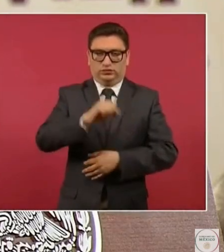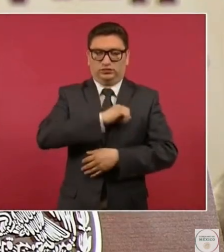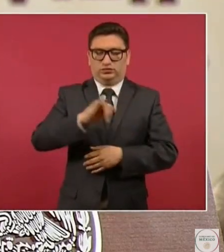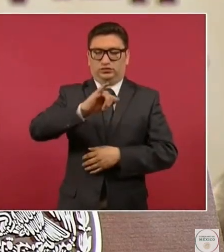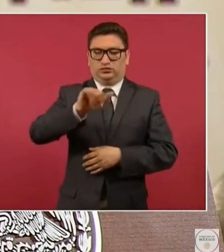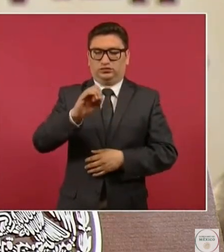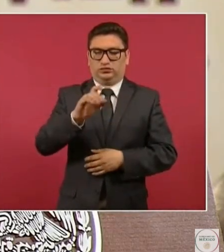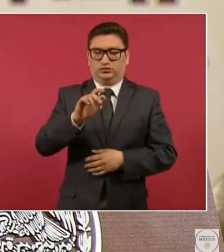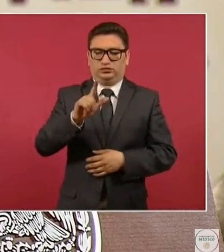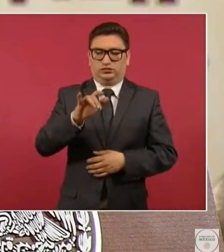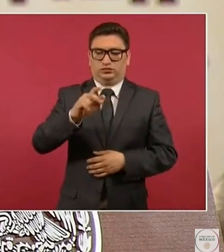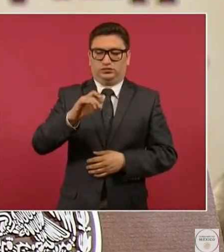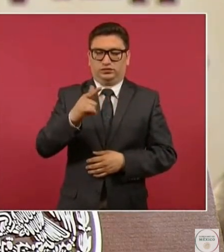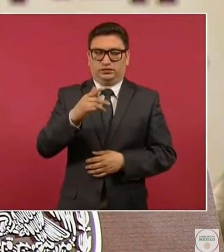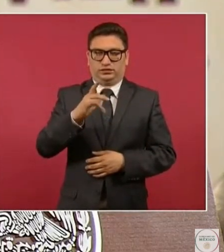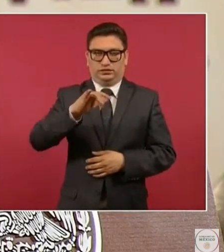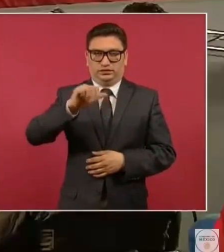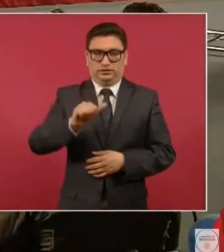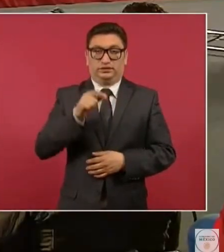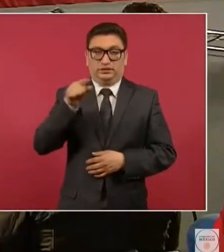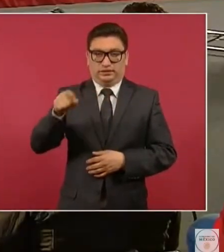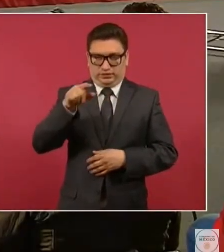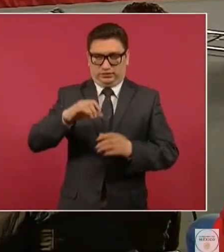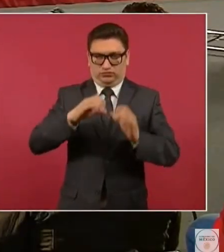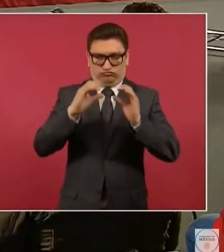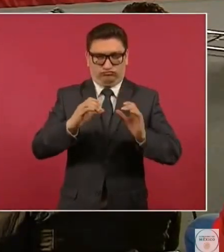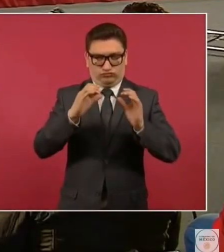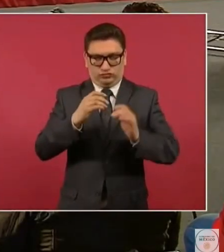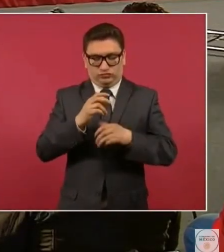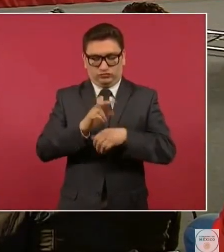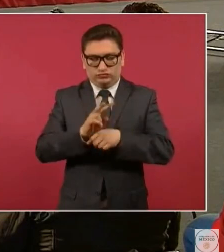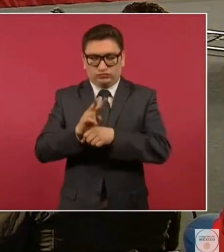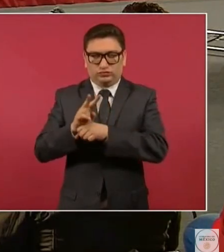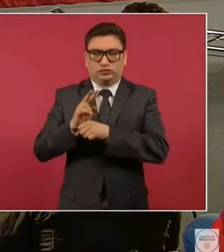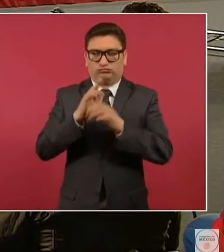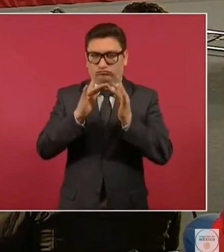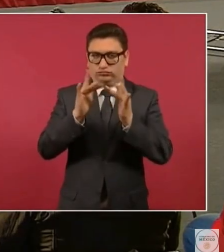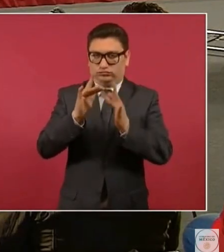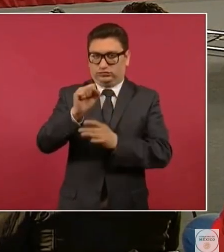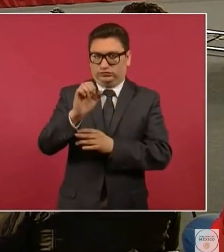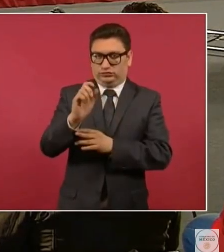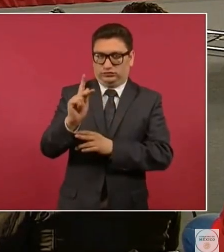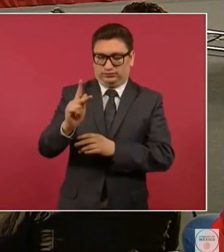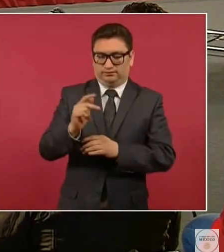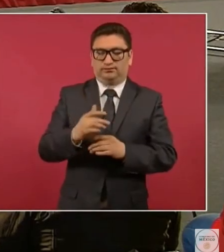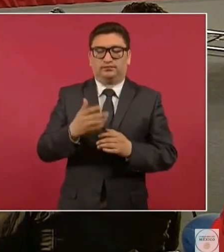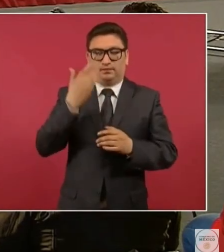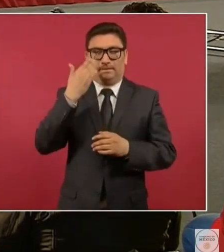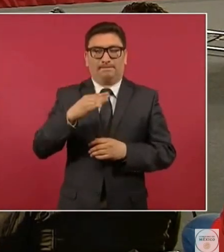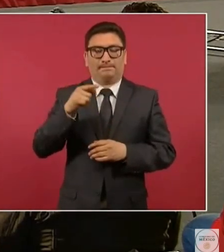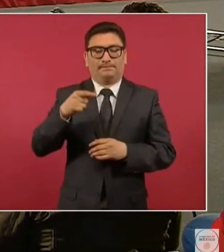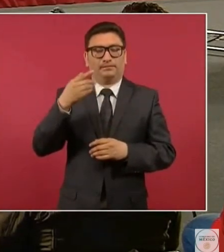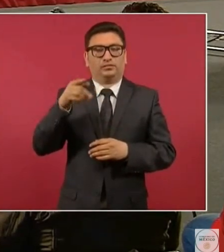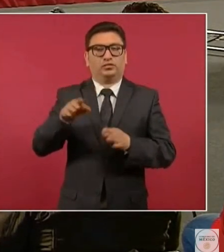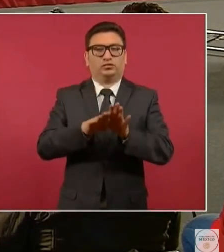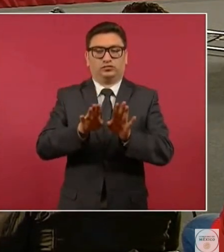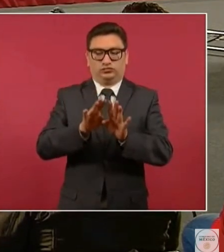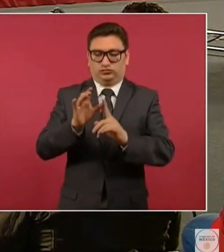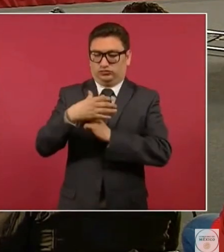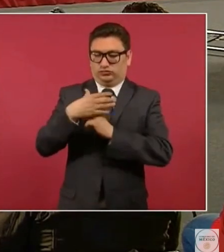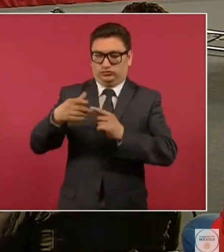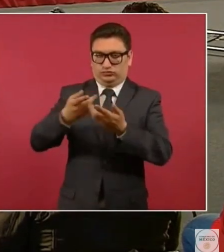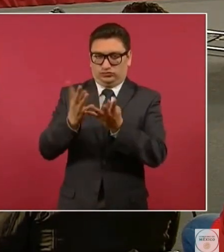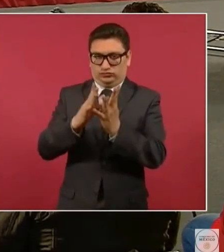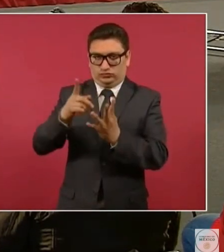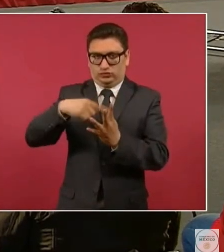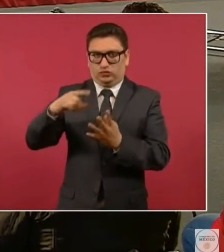García Ceja, ha tenido el cuidado de mantener este contacto con la SEP para que a través de esta comisión sea